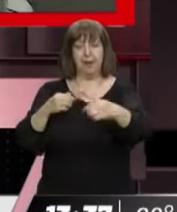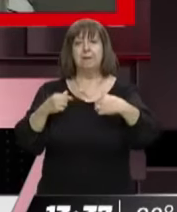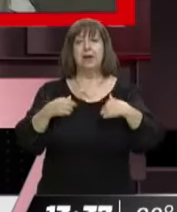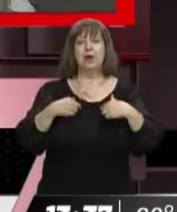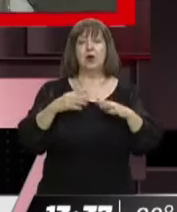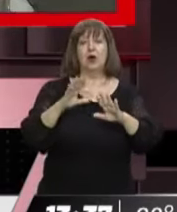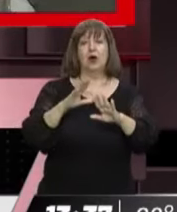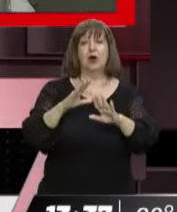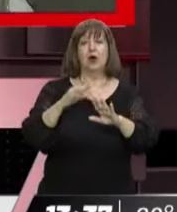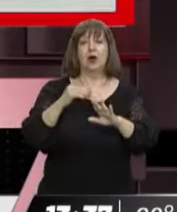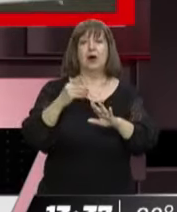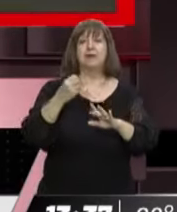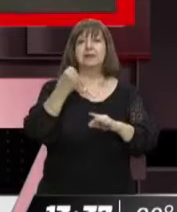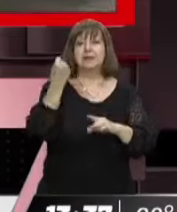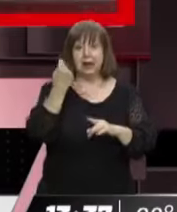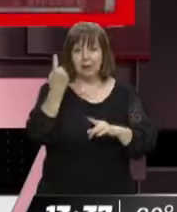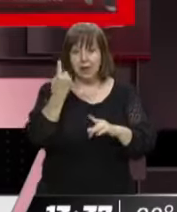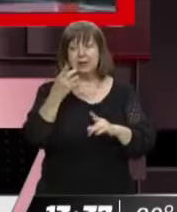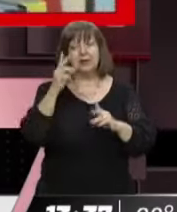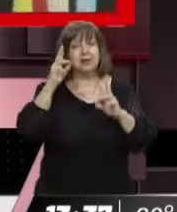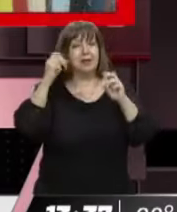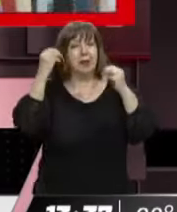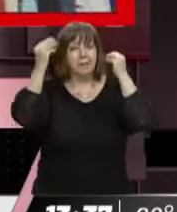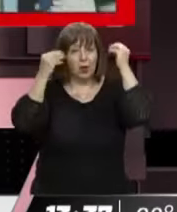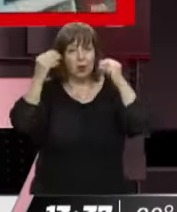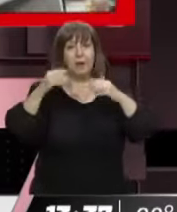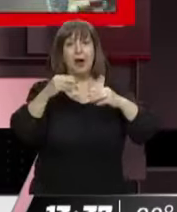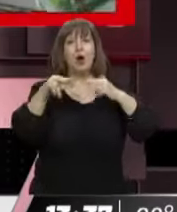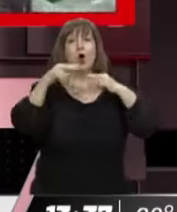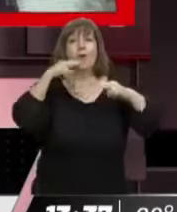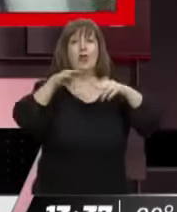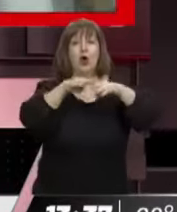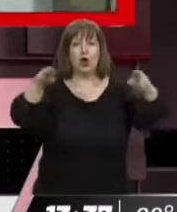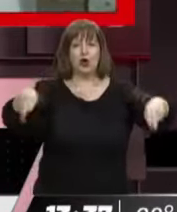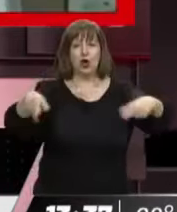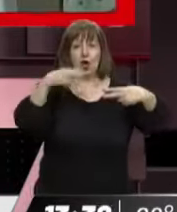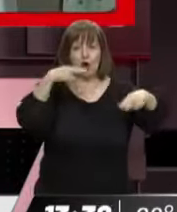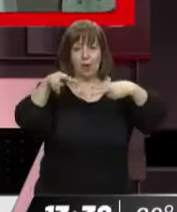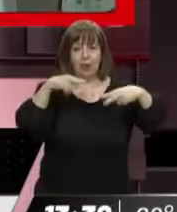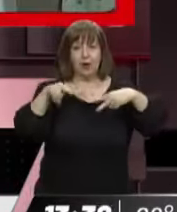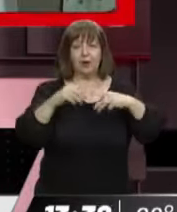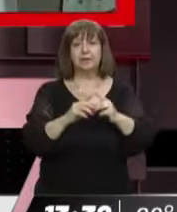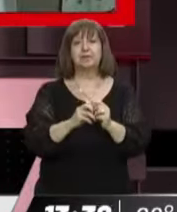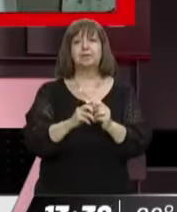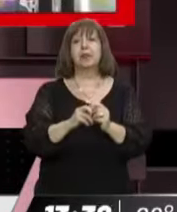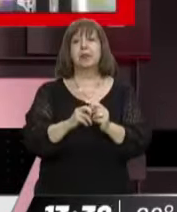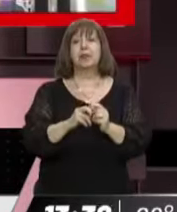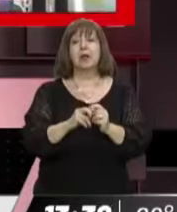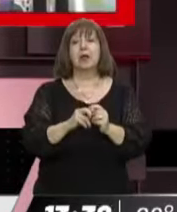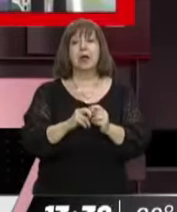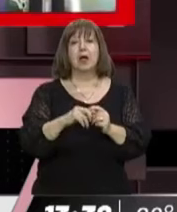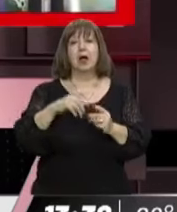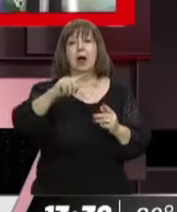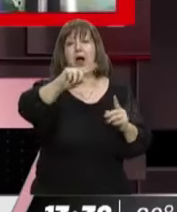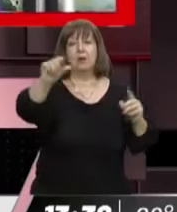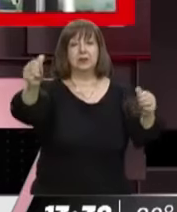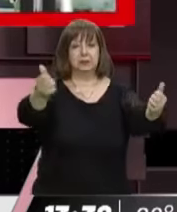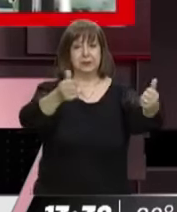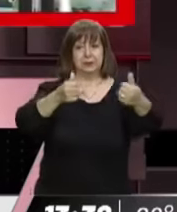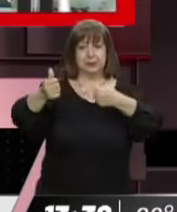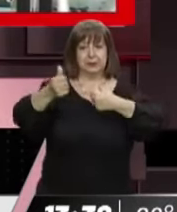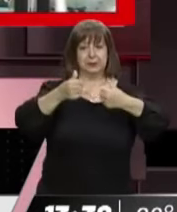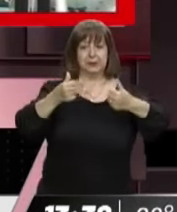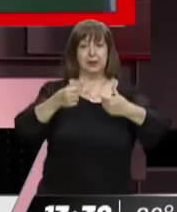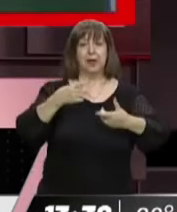con el tema de los comedores también. Porque una de las cosas que pasaban, venían los gerentes de la pobreza, sí. Nos pedían bolsos de